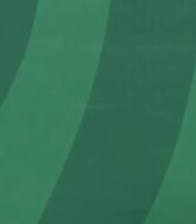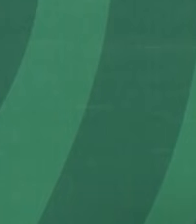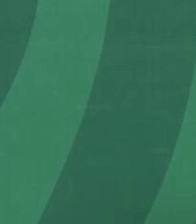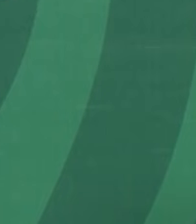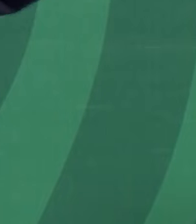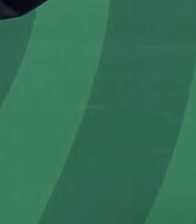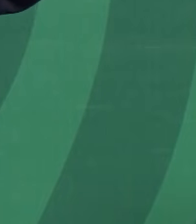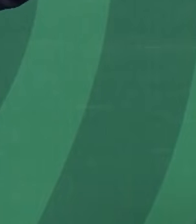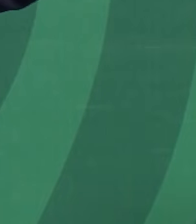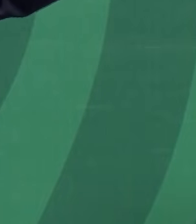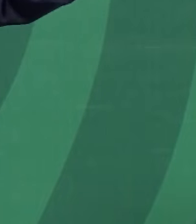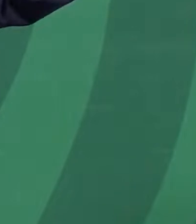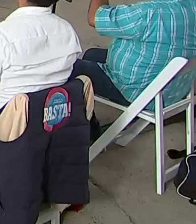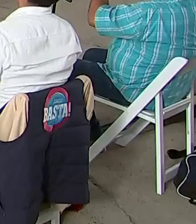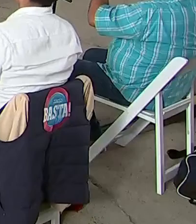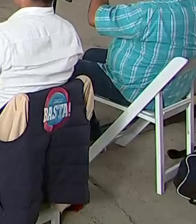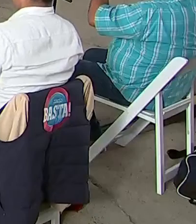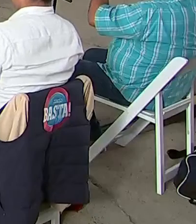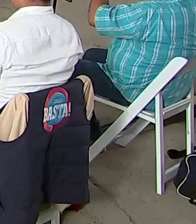extras